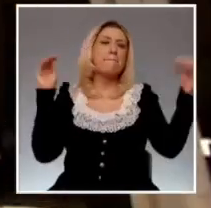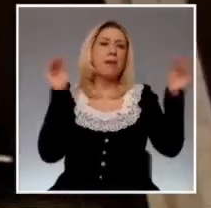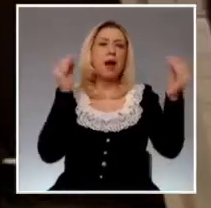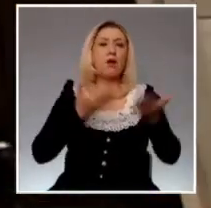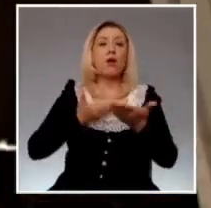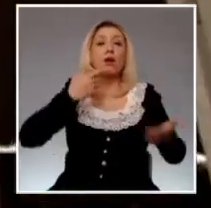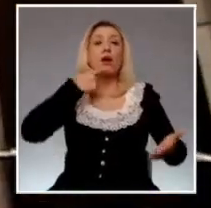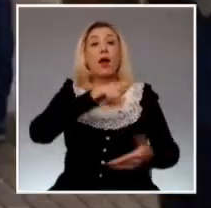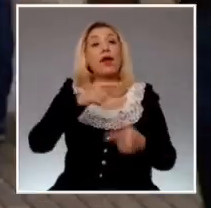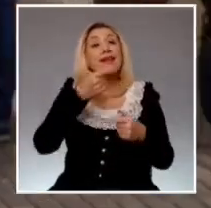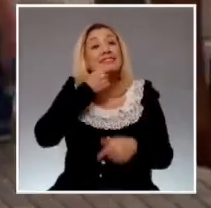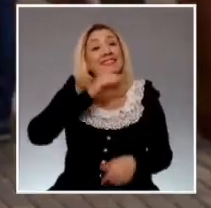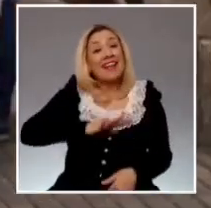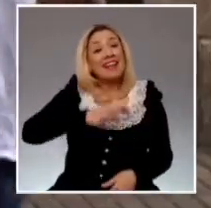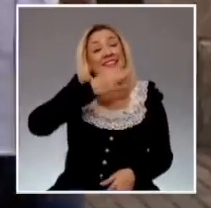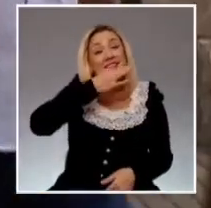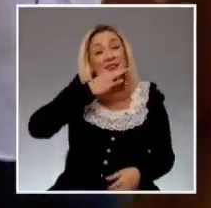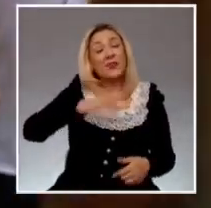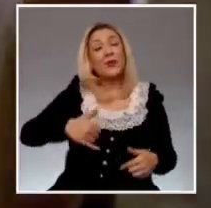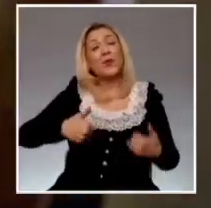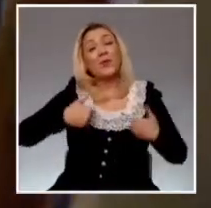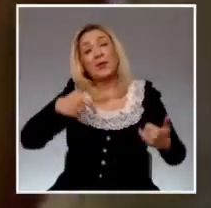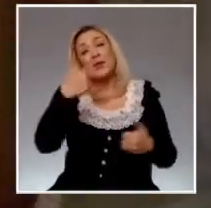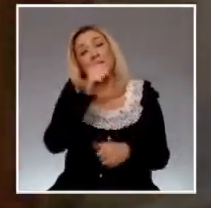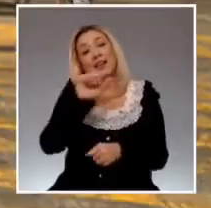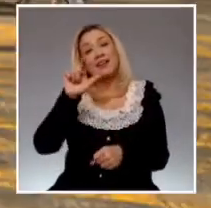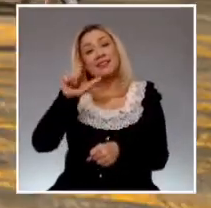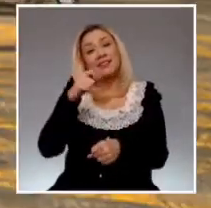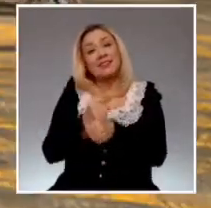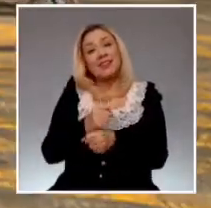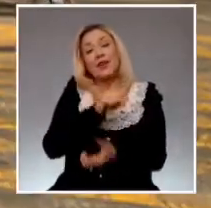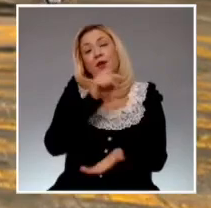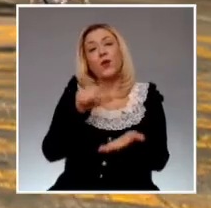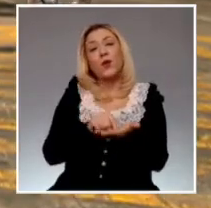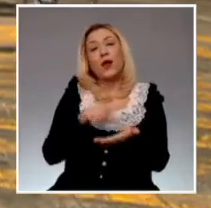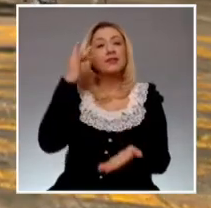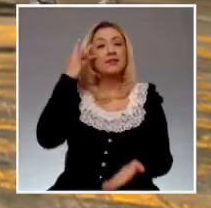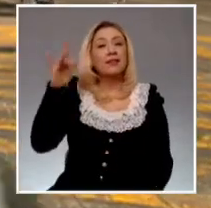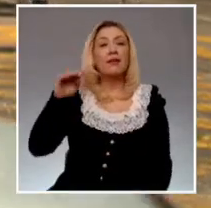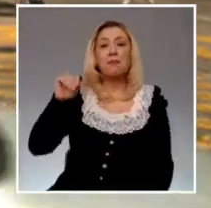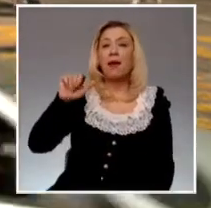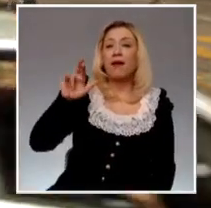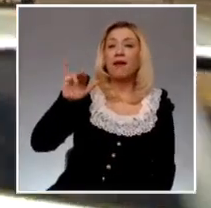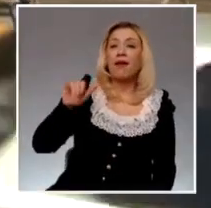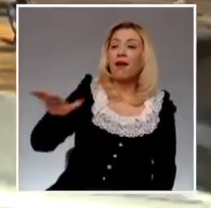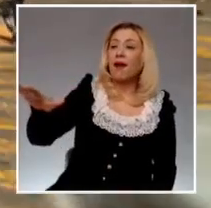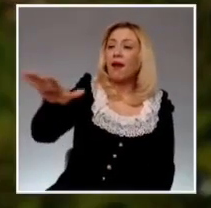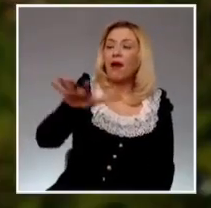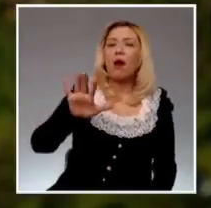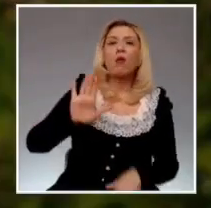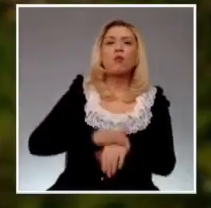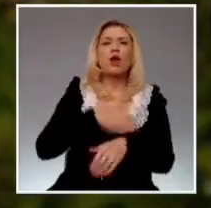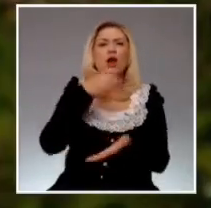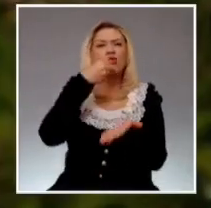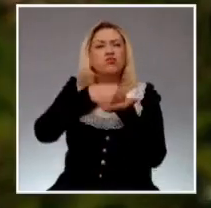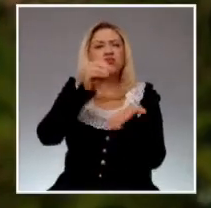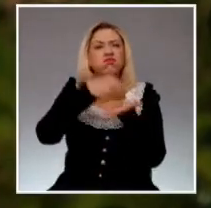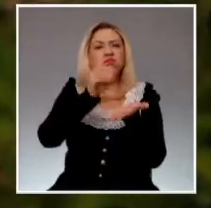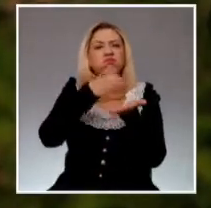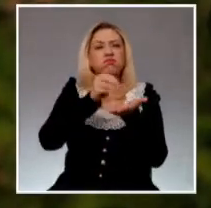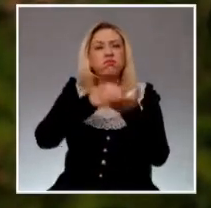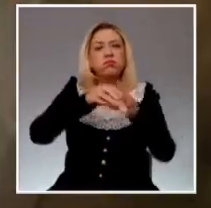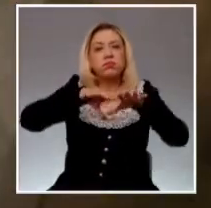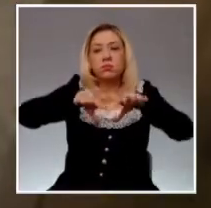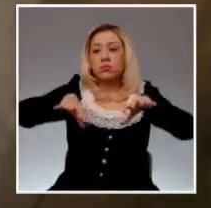niños y adolescentes de Santa María Chi en contra de la operación de una granja porcícola que alberga aproximadamente a